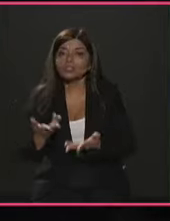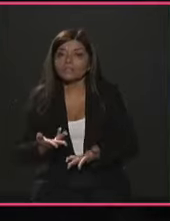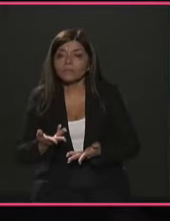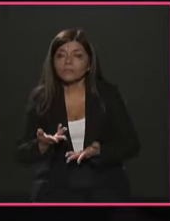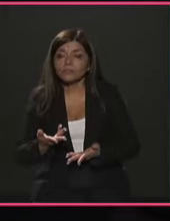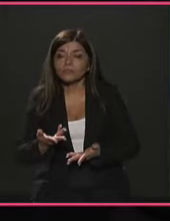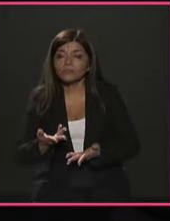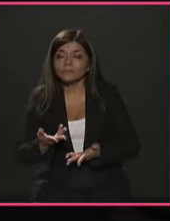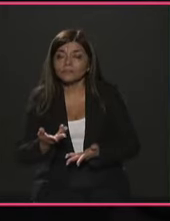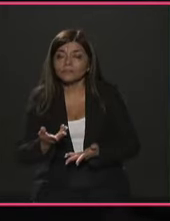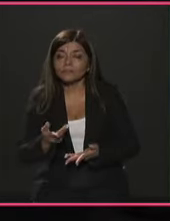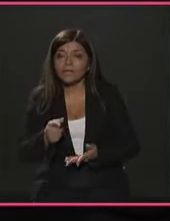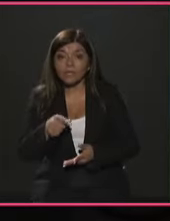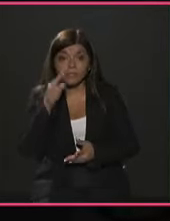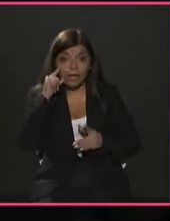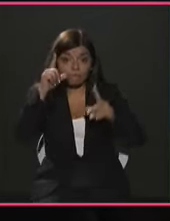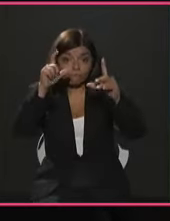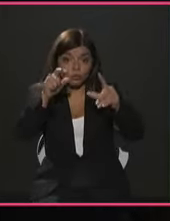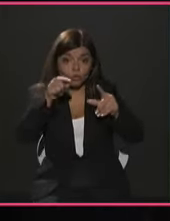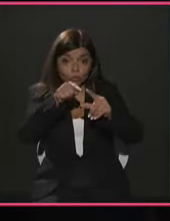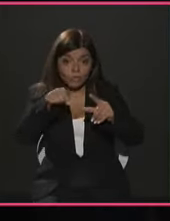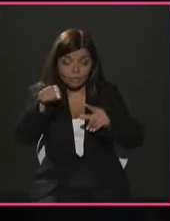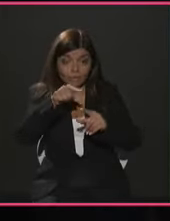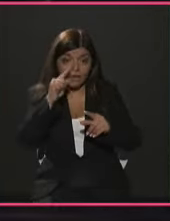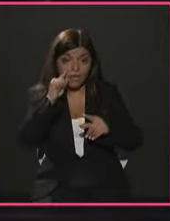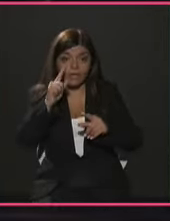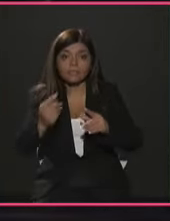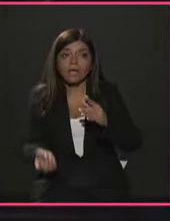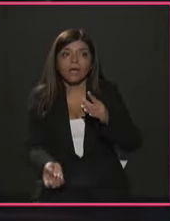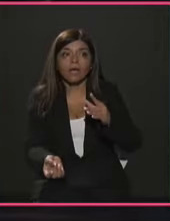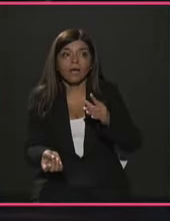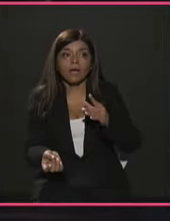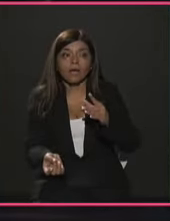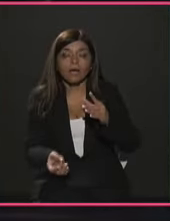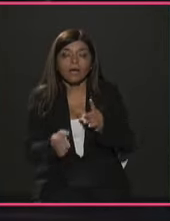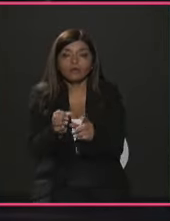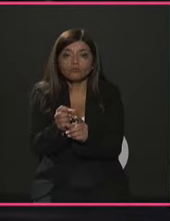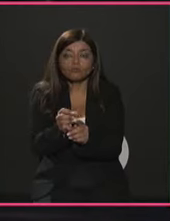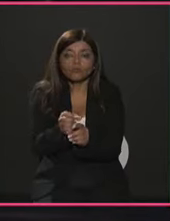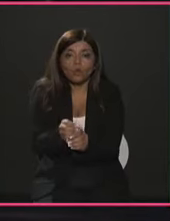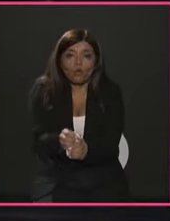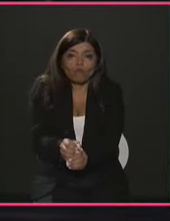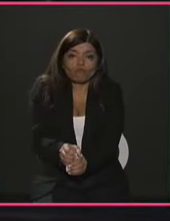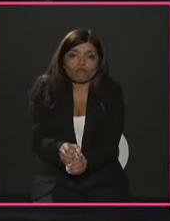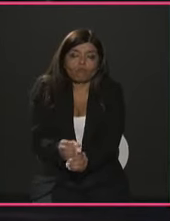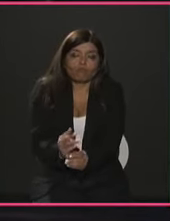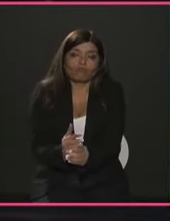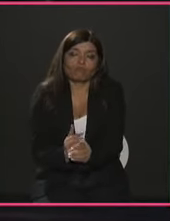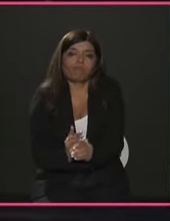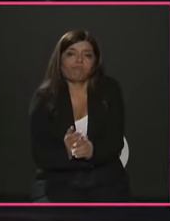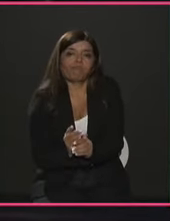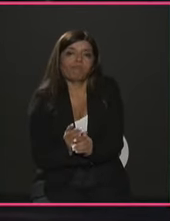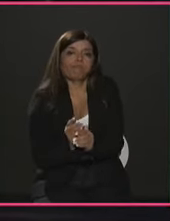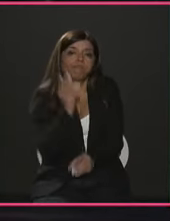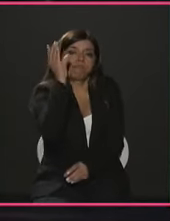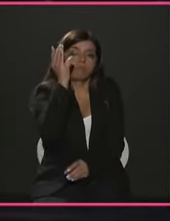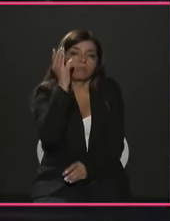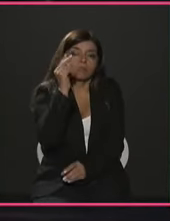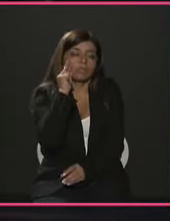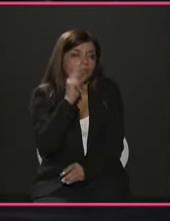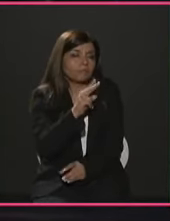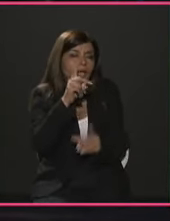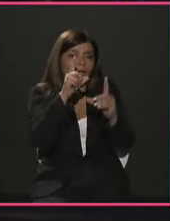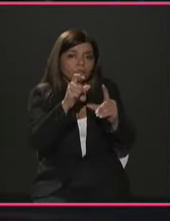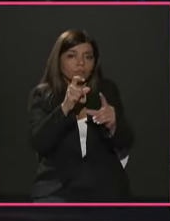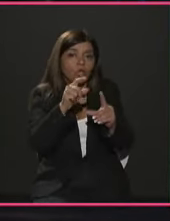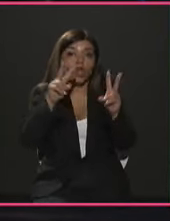invitación esa foto que ustedes ven ahí es la foto del lanzamiento de un cohete espacial y yo uso esa foto cuando hablo de hidrógeno por dos